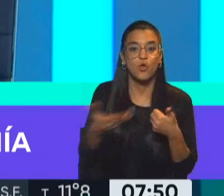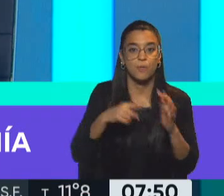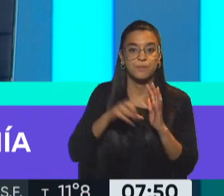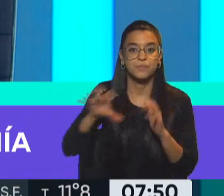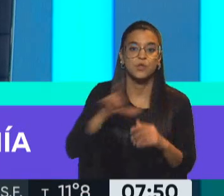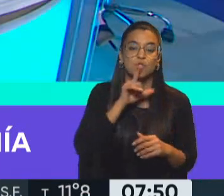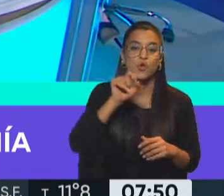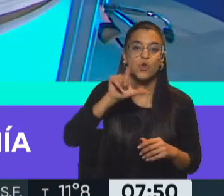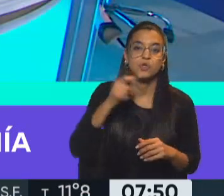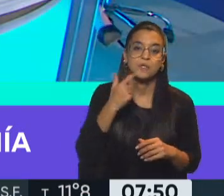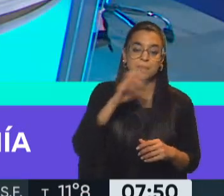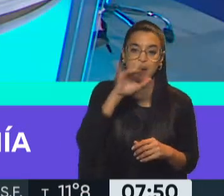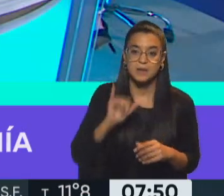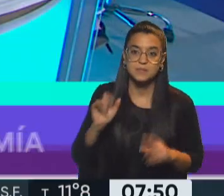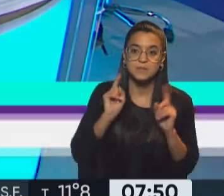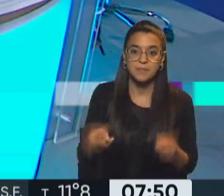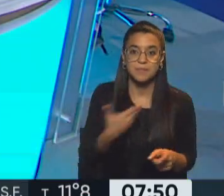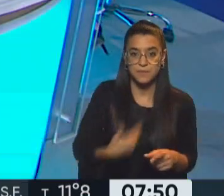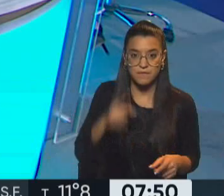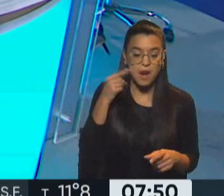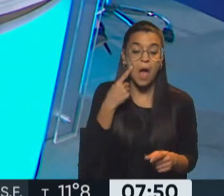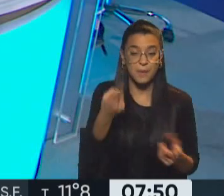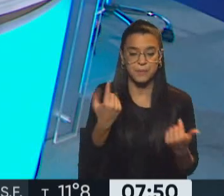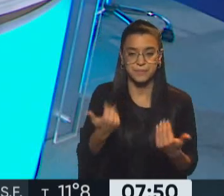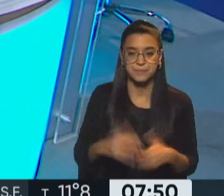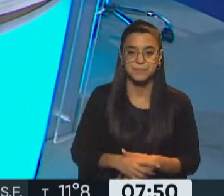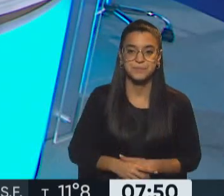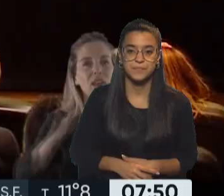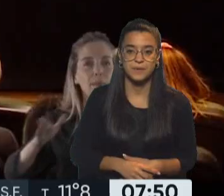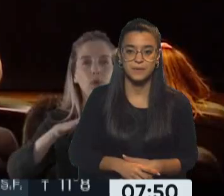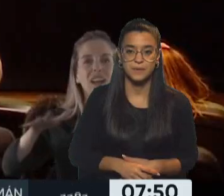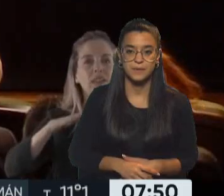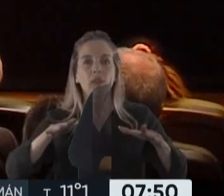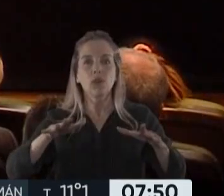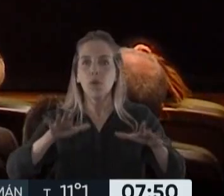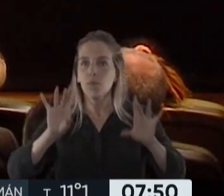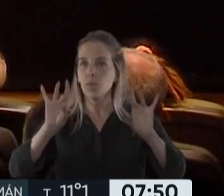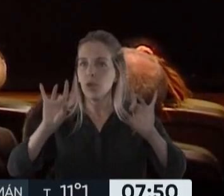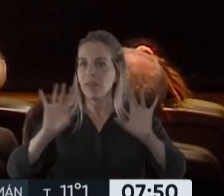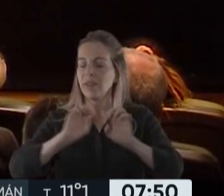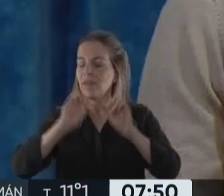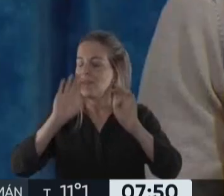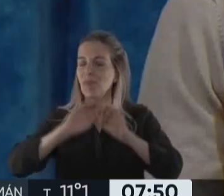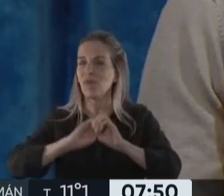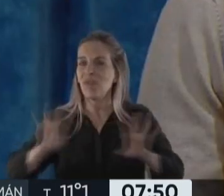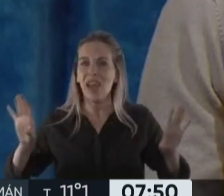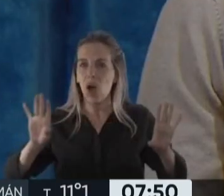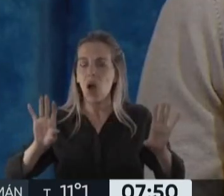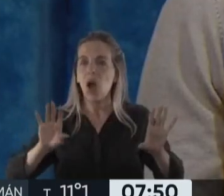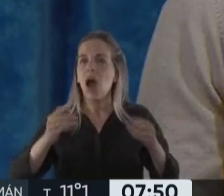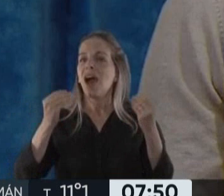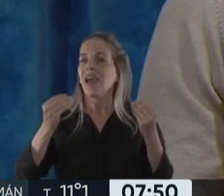aires- victorias de las velocidades a lourdes fernández alberto fernando augusto y hay una actividad que ha